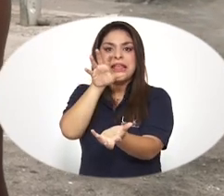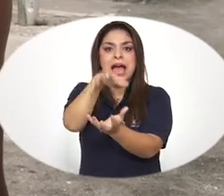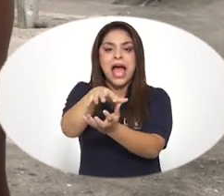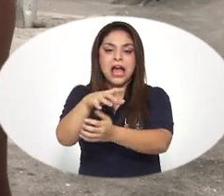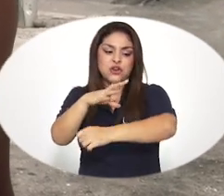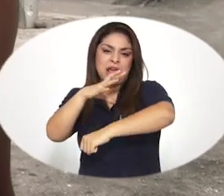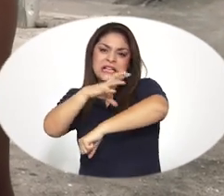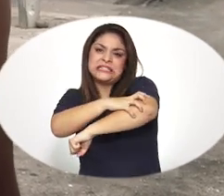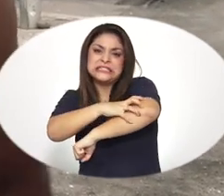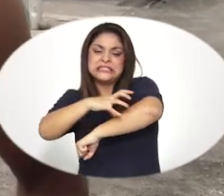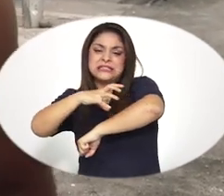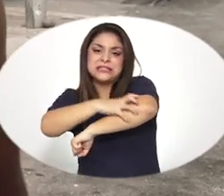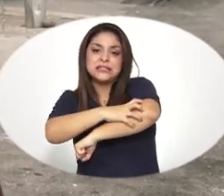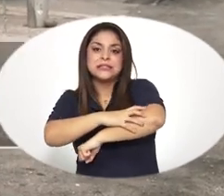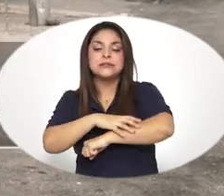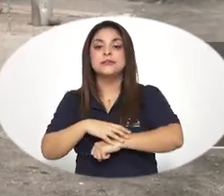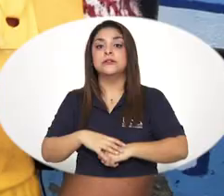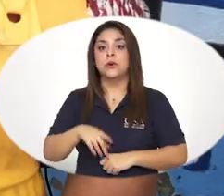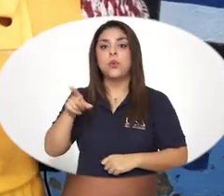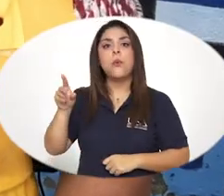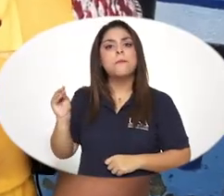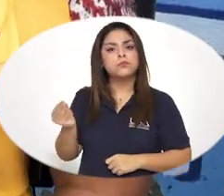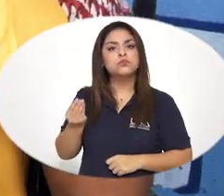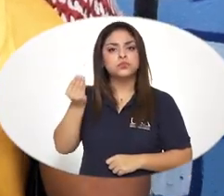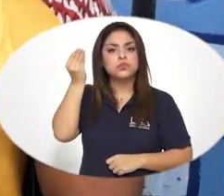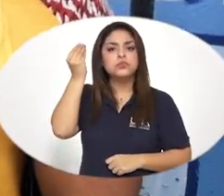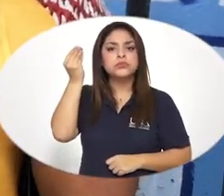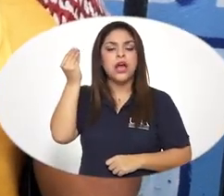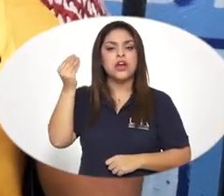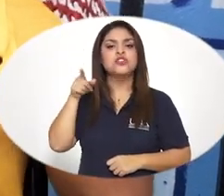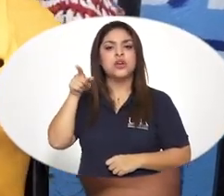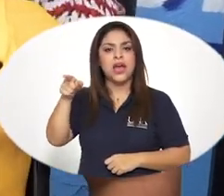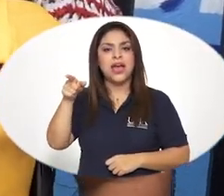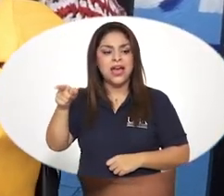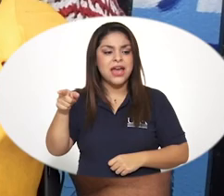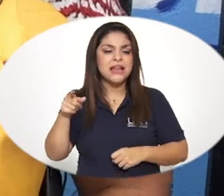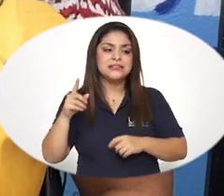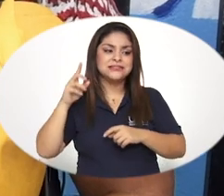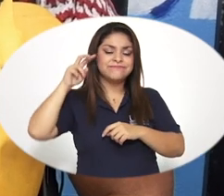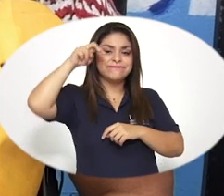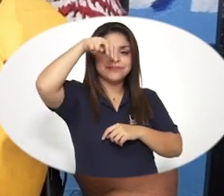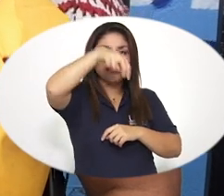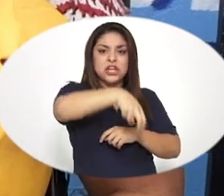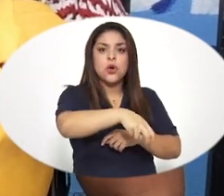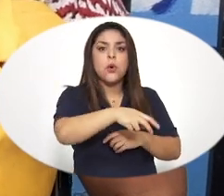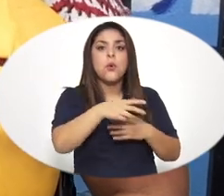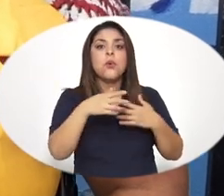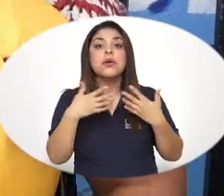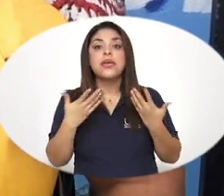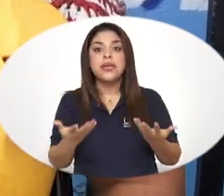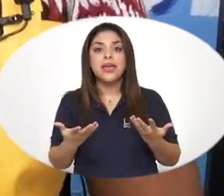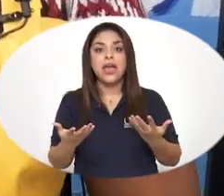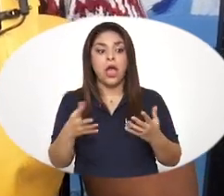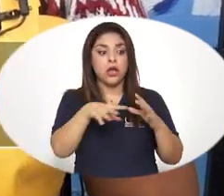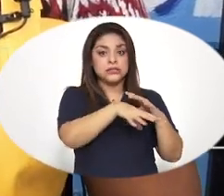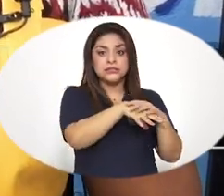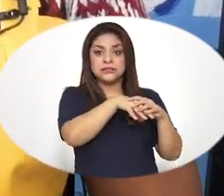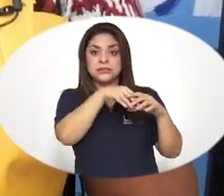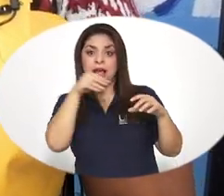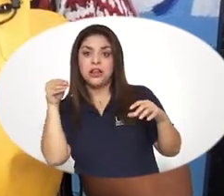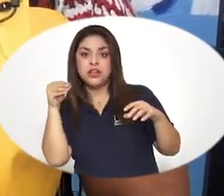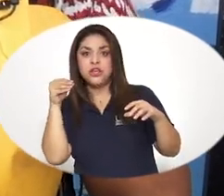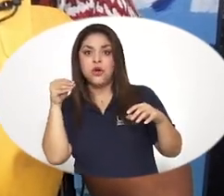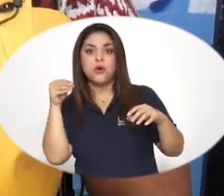atacando en el antebrazo. Un muchacho que era piangüero, que se tiró y